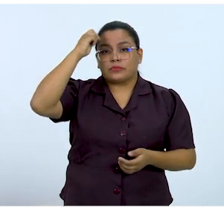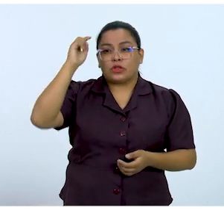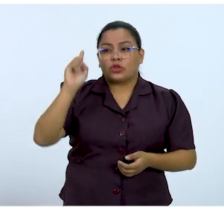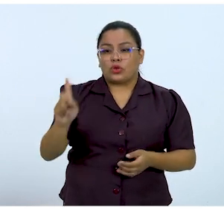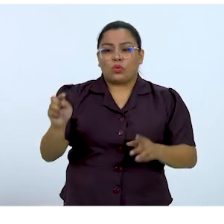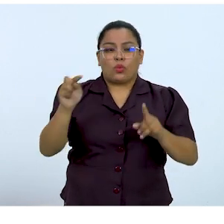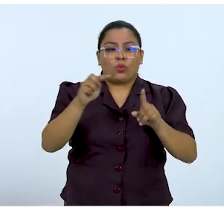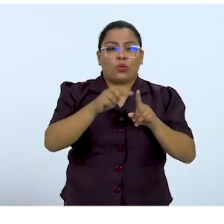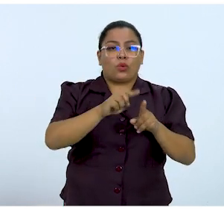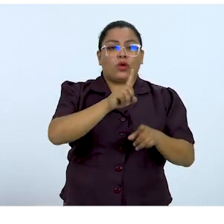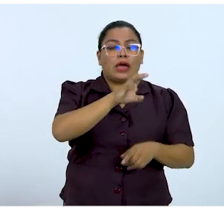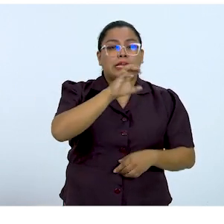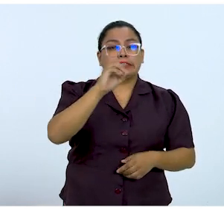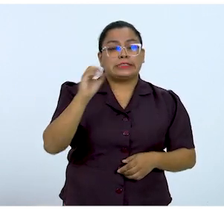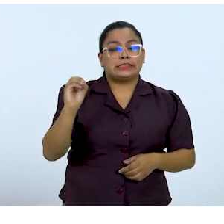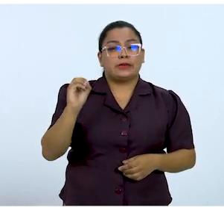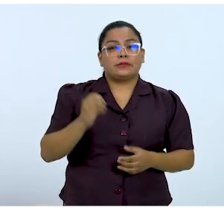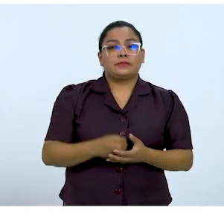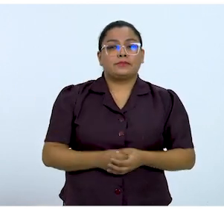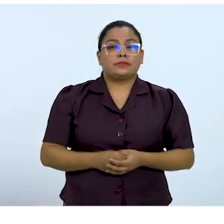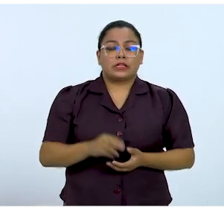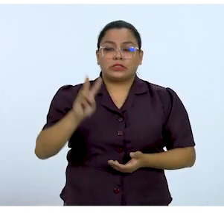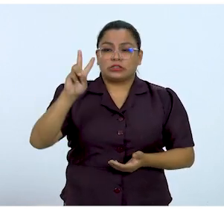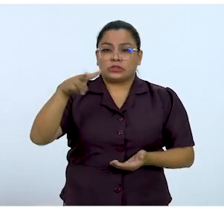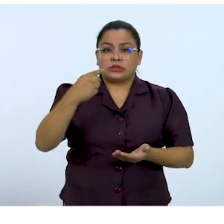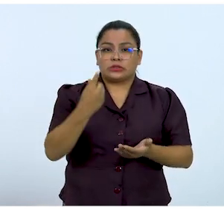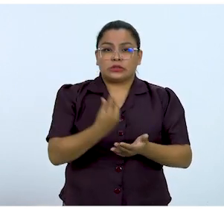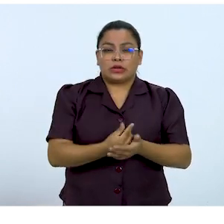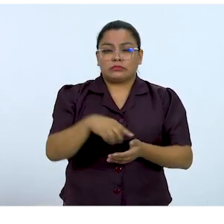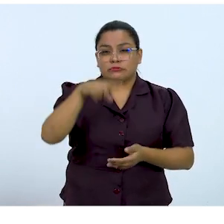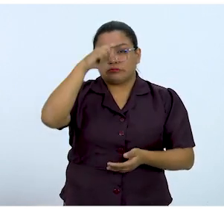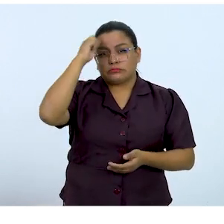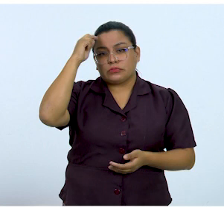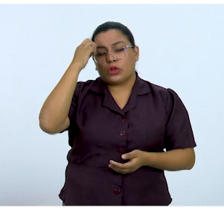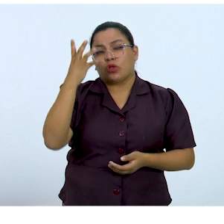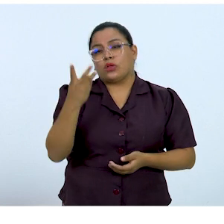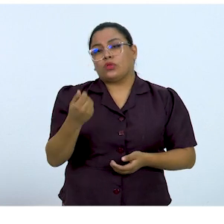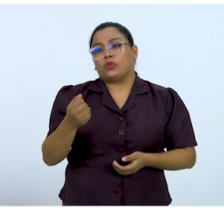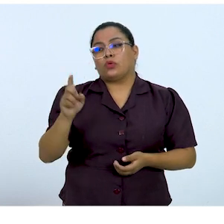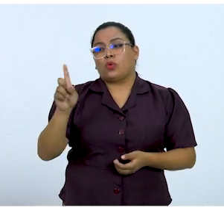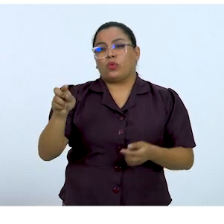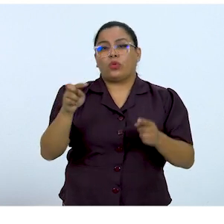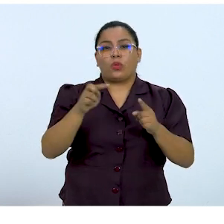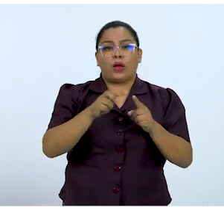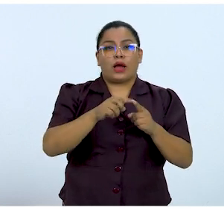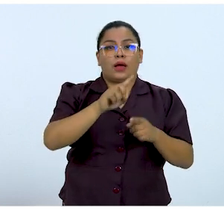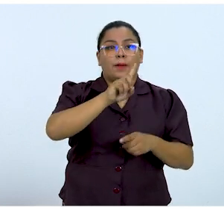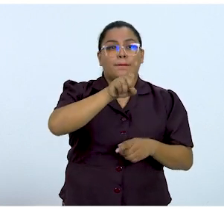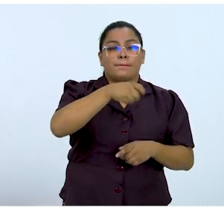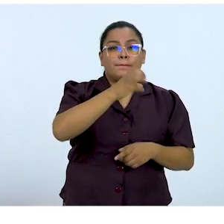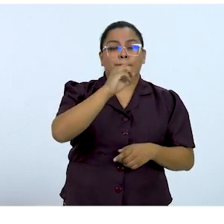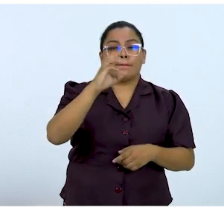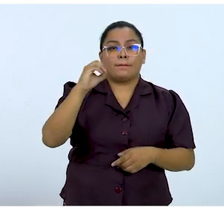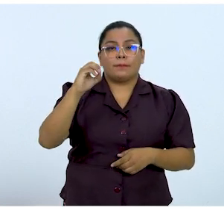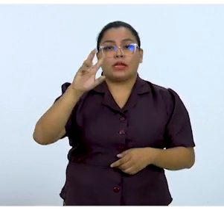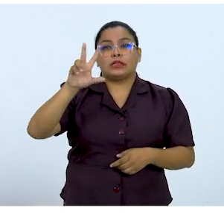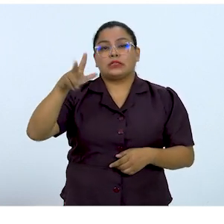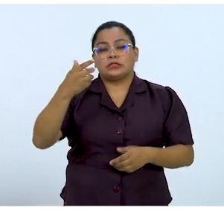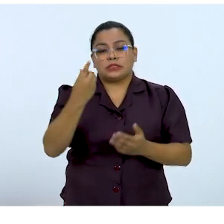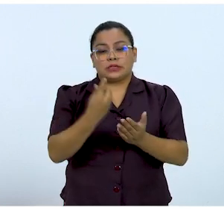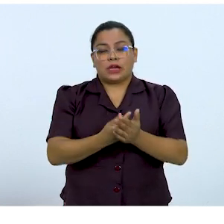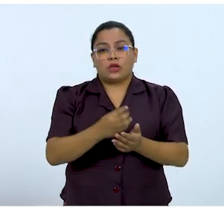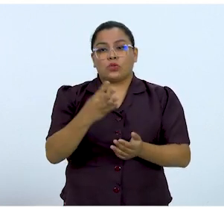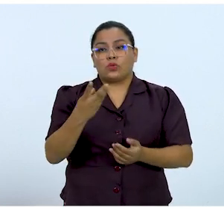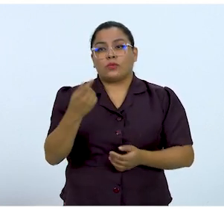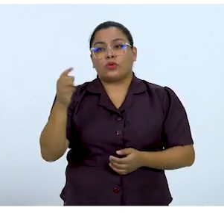los números del 1 al 100. En segundo grado se trabaja con los números hasta 1000 y en tercer grado